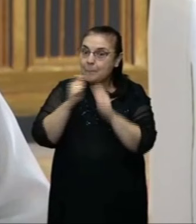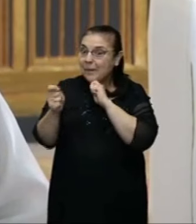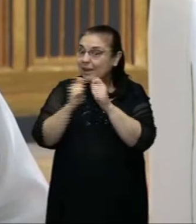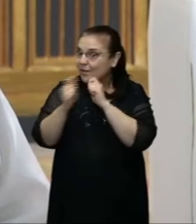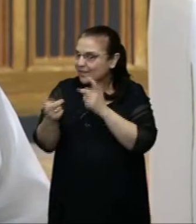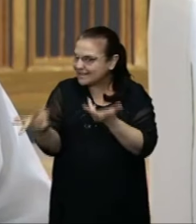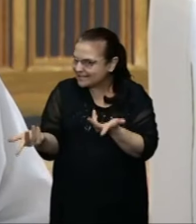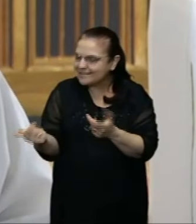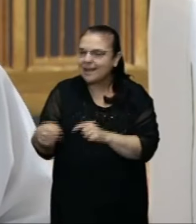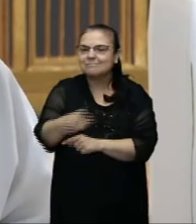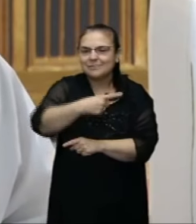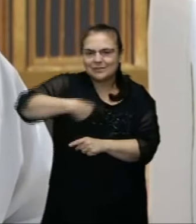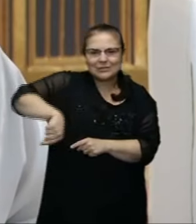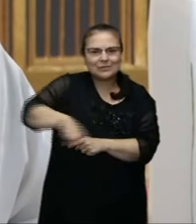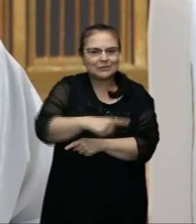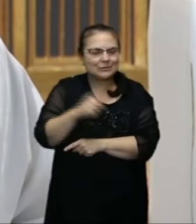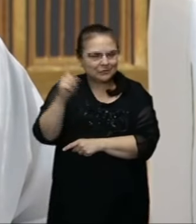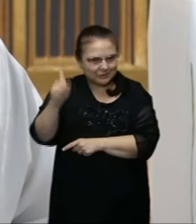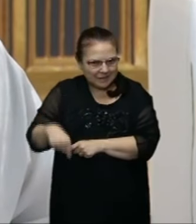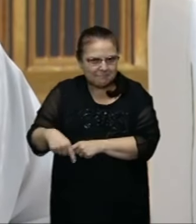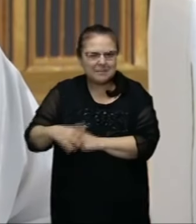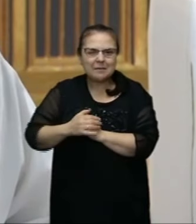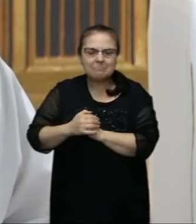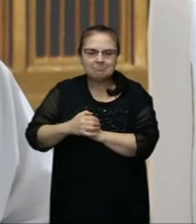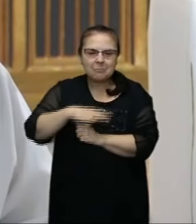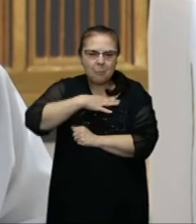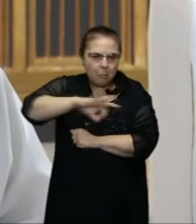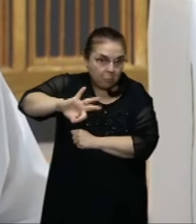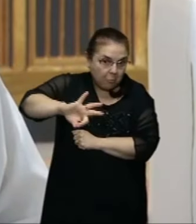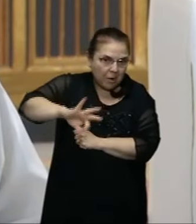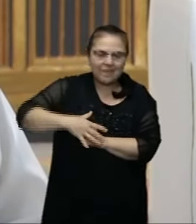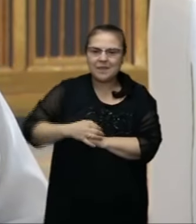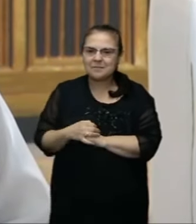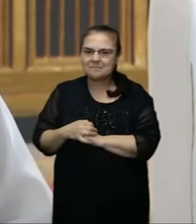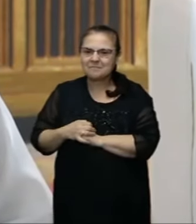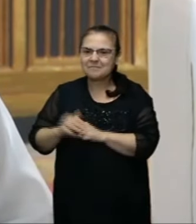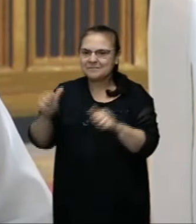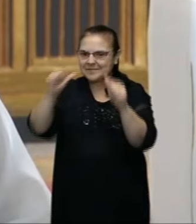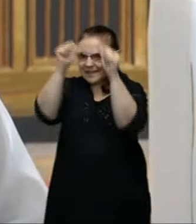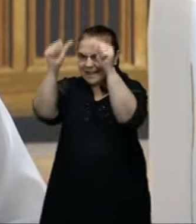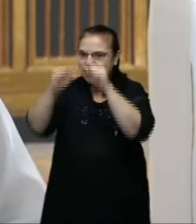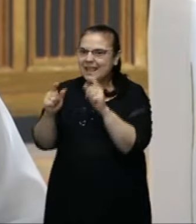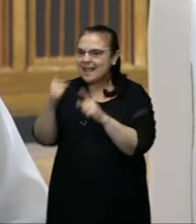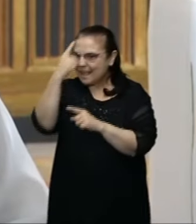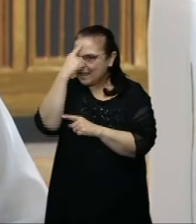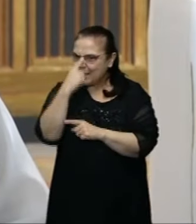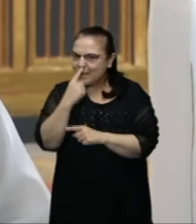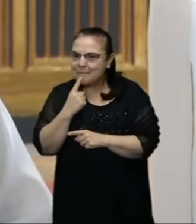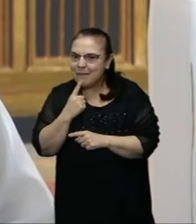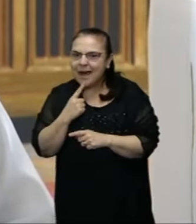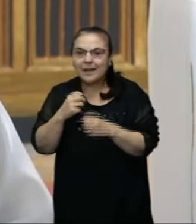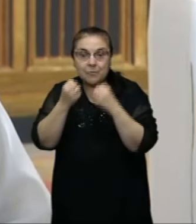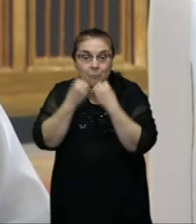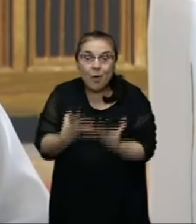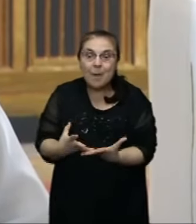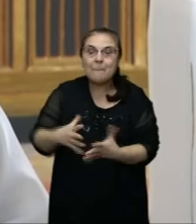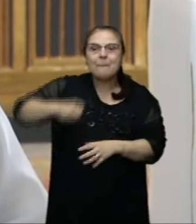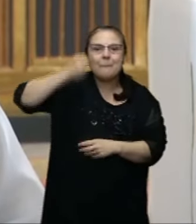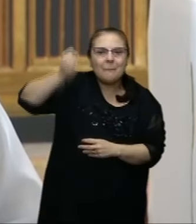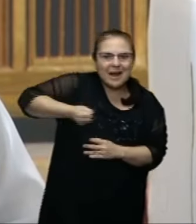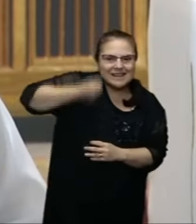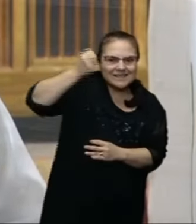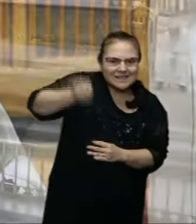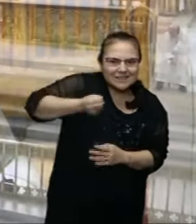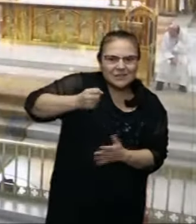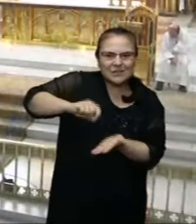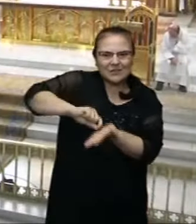asemejar, ojalá fuera así, la figura de un buen pastor que siembra una buena semilla